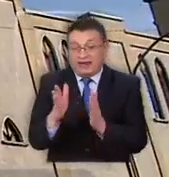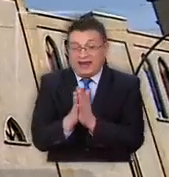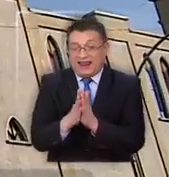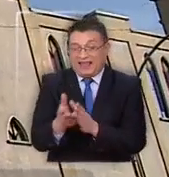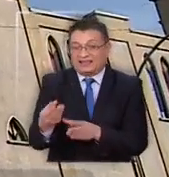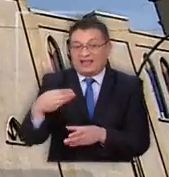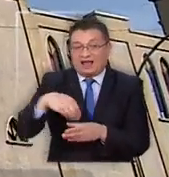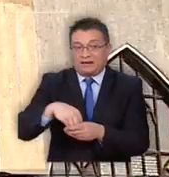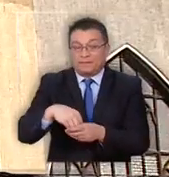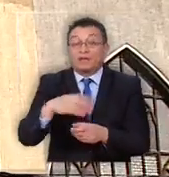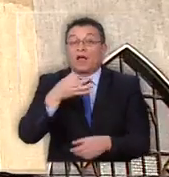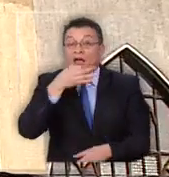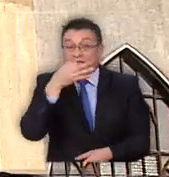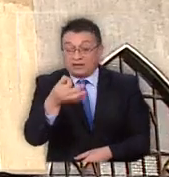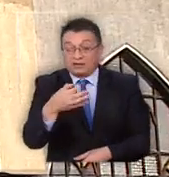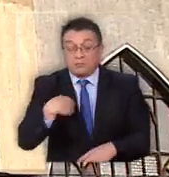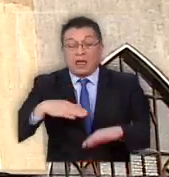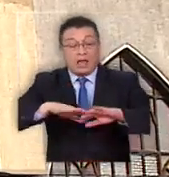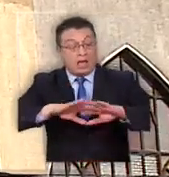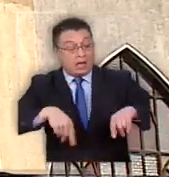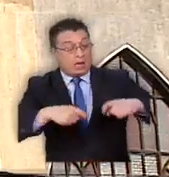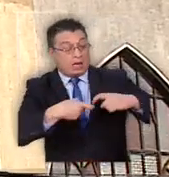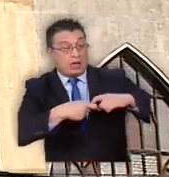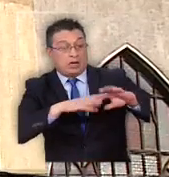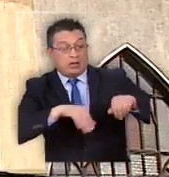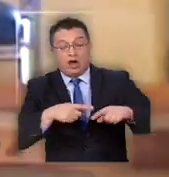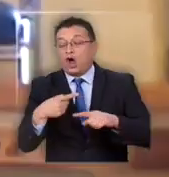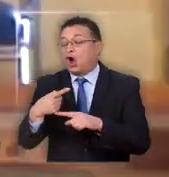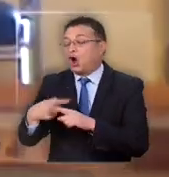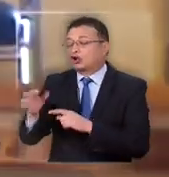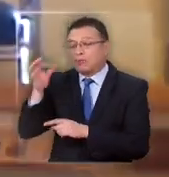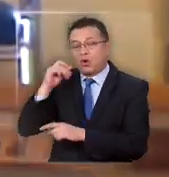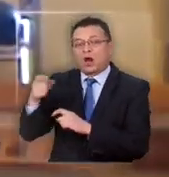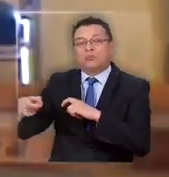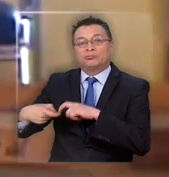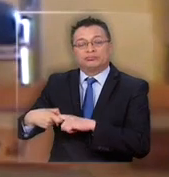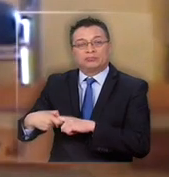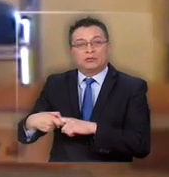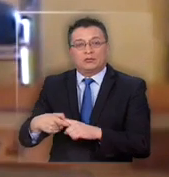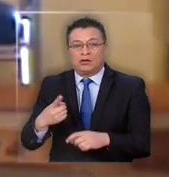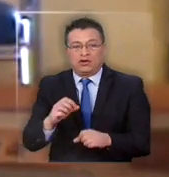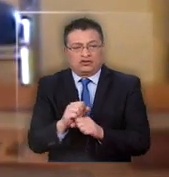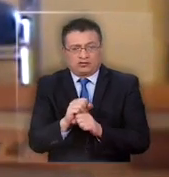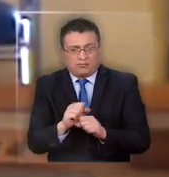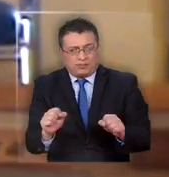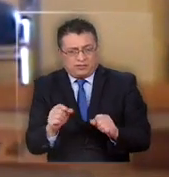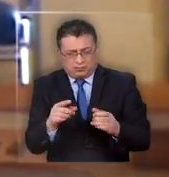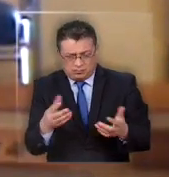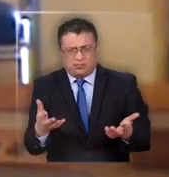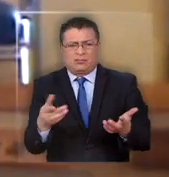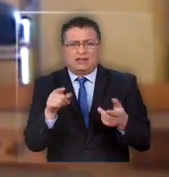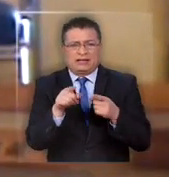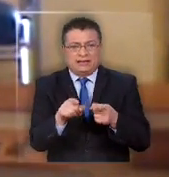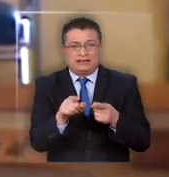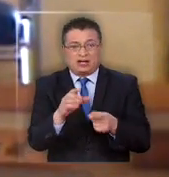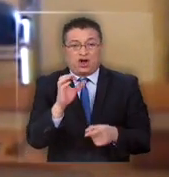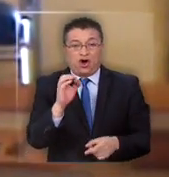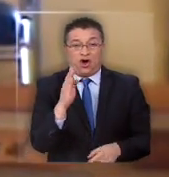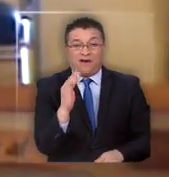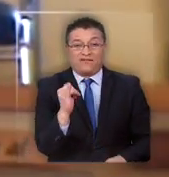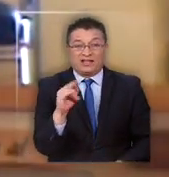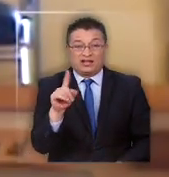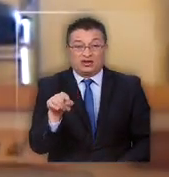iglesia tras anunciar que se separa de su esposa para casarse con otra mujer es imposible soslayar que este obispo